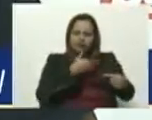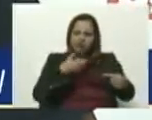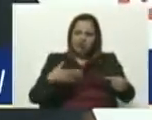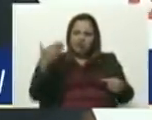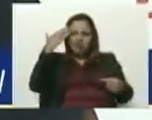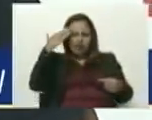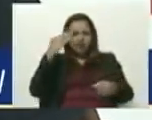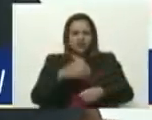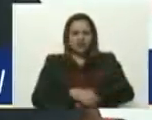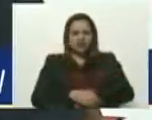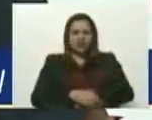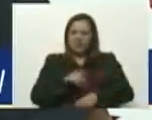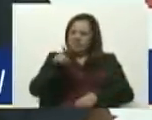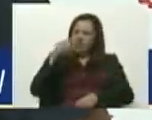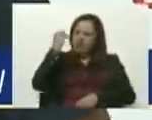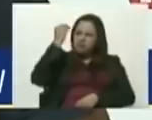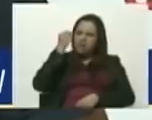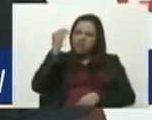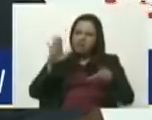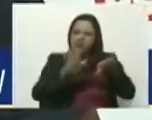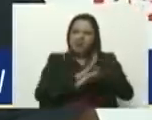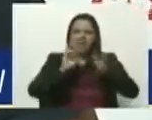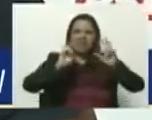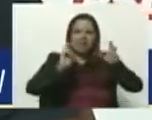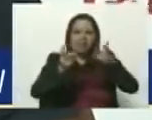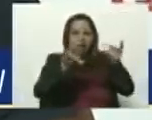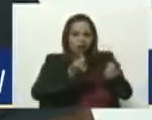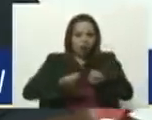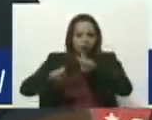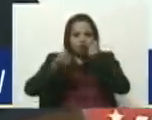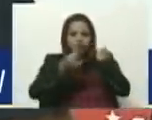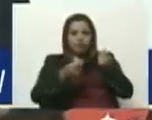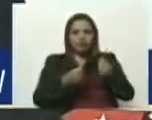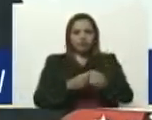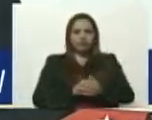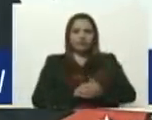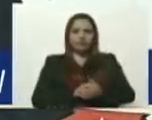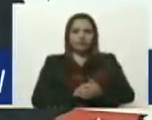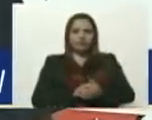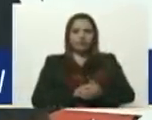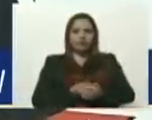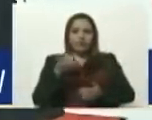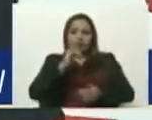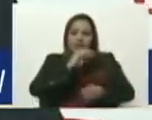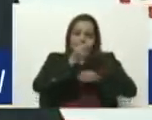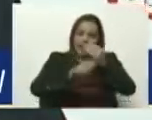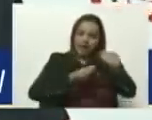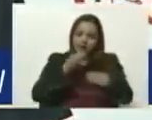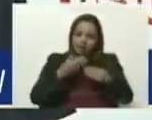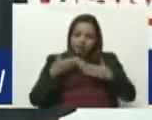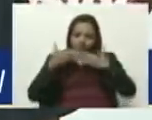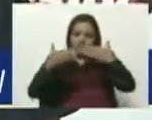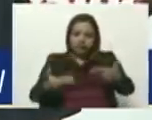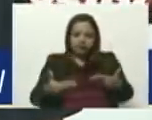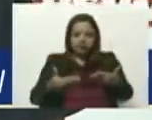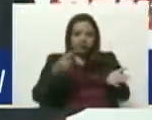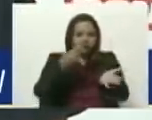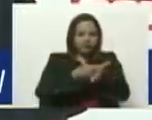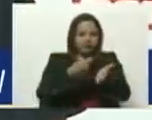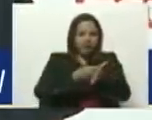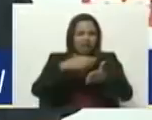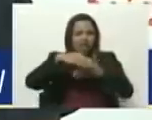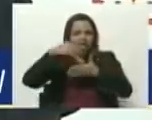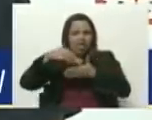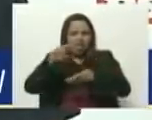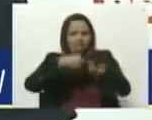su opinión en el tema económico se está llevando a cabo el impuesto de grandes transacciones